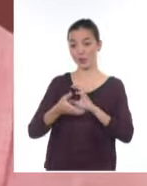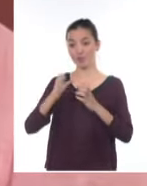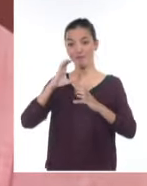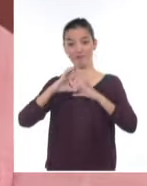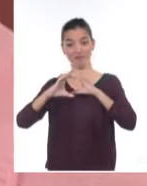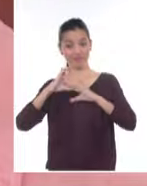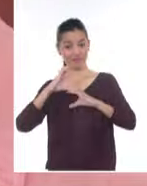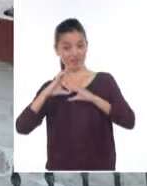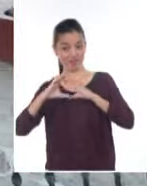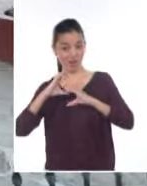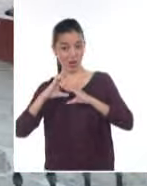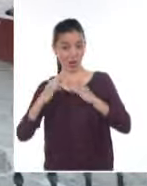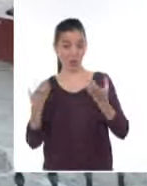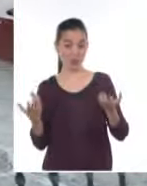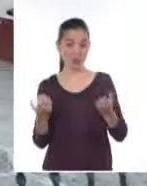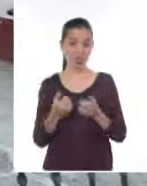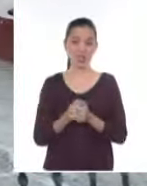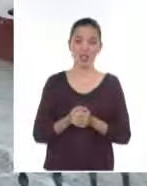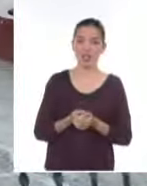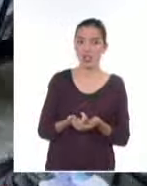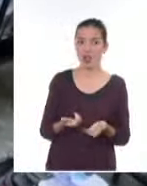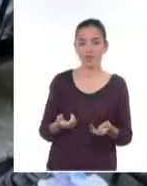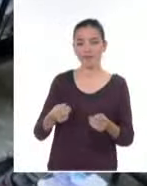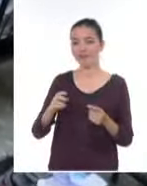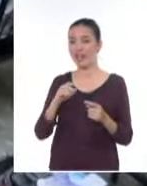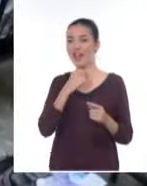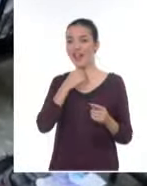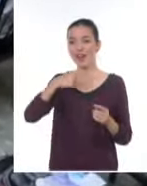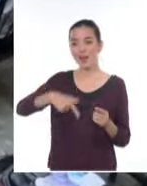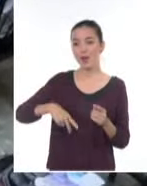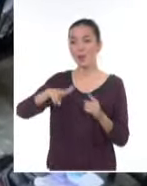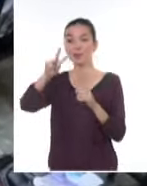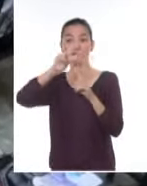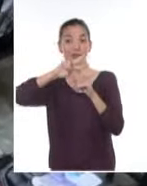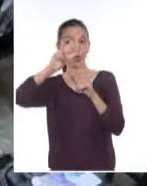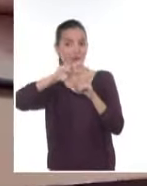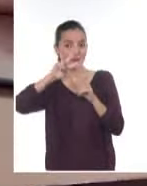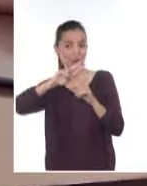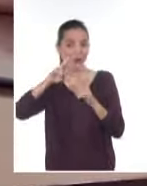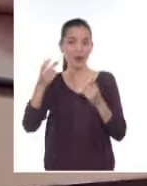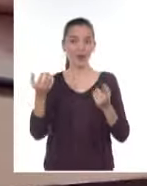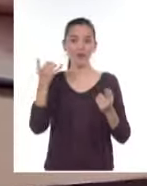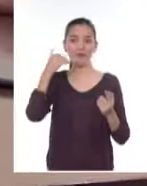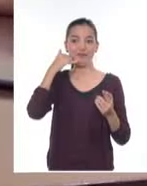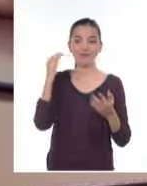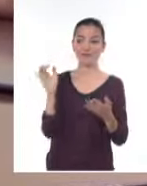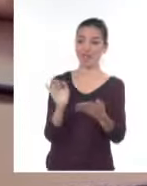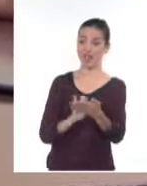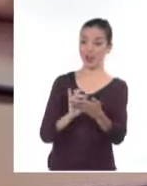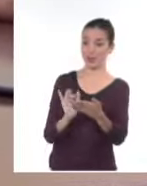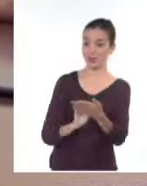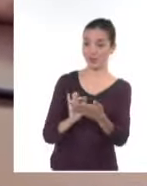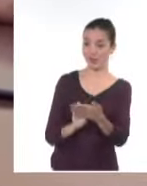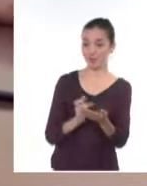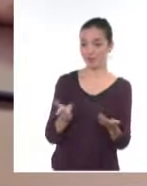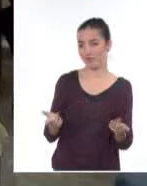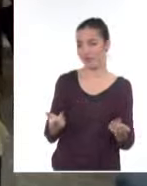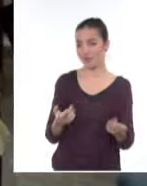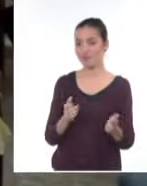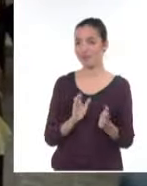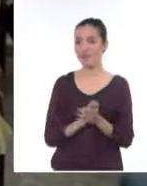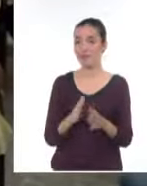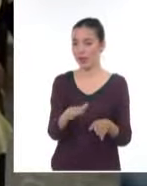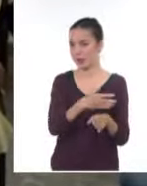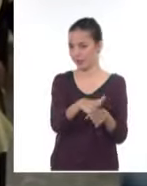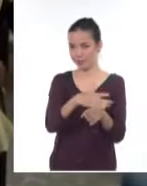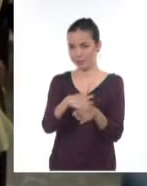de comunicación digitales. Como parte del programa de lucha contra la discriminación racial y el racismo, la Dirección Provincial de Cultura y el Centro Cultural